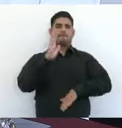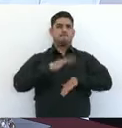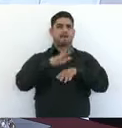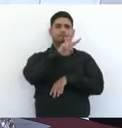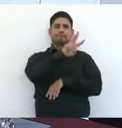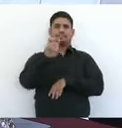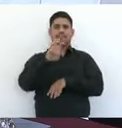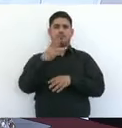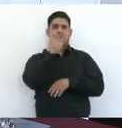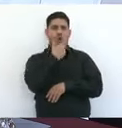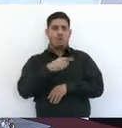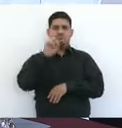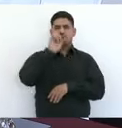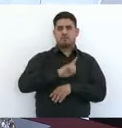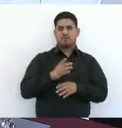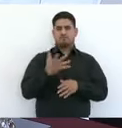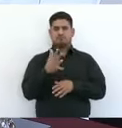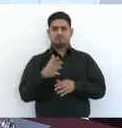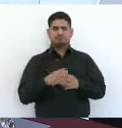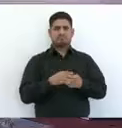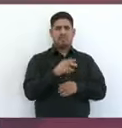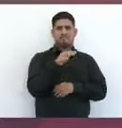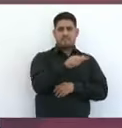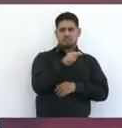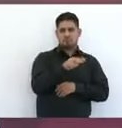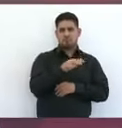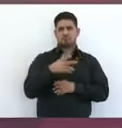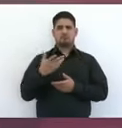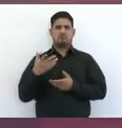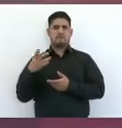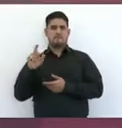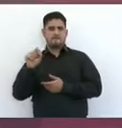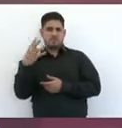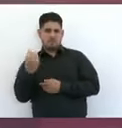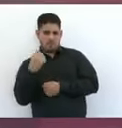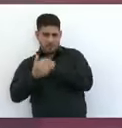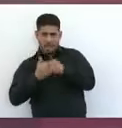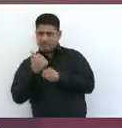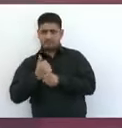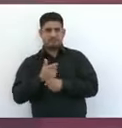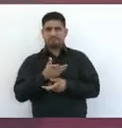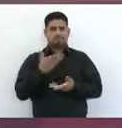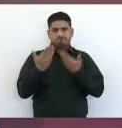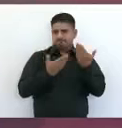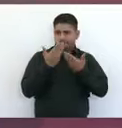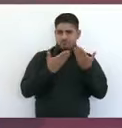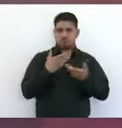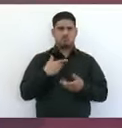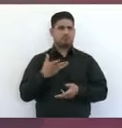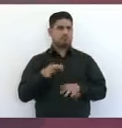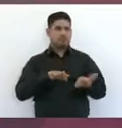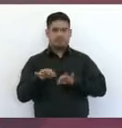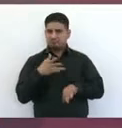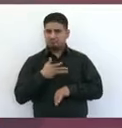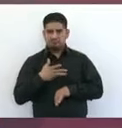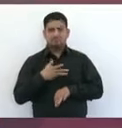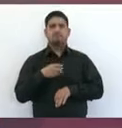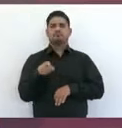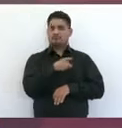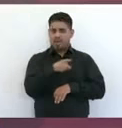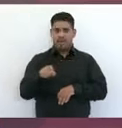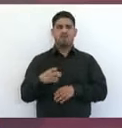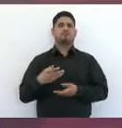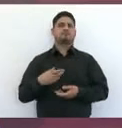hombres y mujeres de entre 18 y 29 años de edad que no estudian y no cuentan con un empleo son capacitados